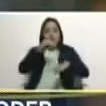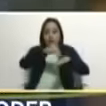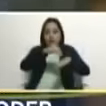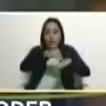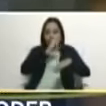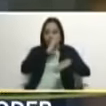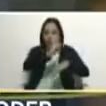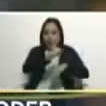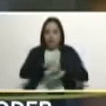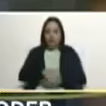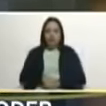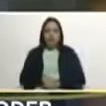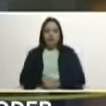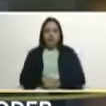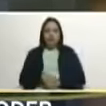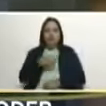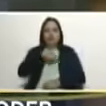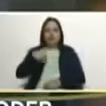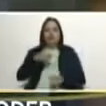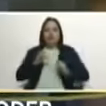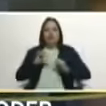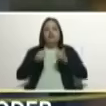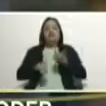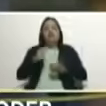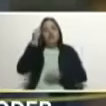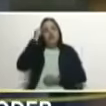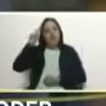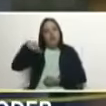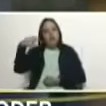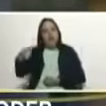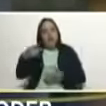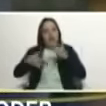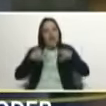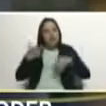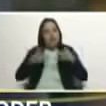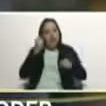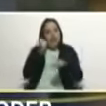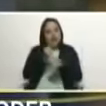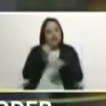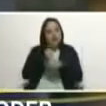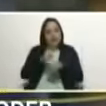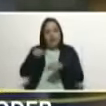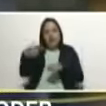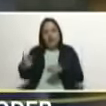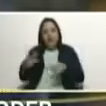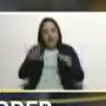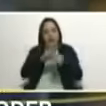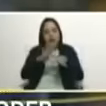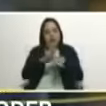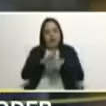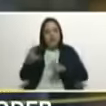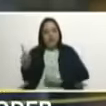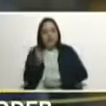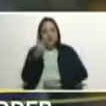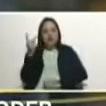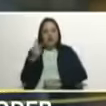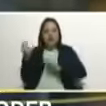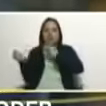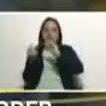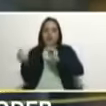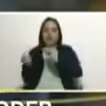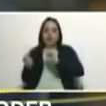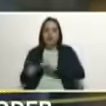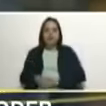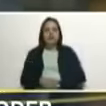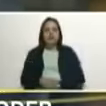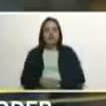siguiente. Nosotros vamos a iniciar en el día de mañana, en la sesión ordinaria de mañana, día martes, la segunda discusión